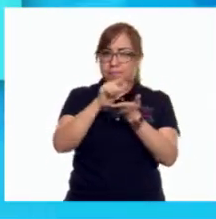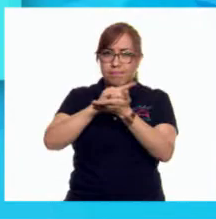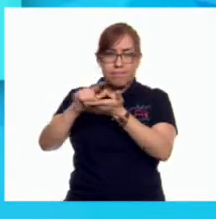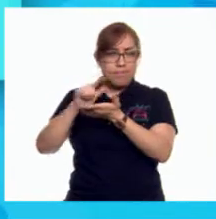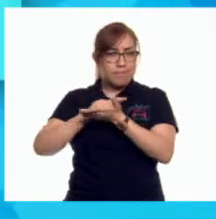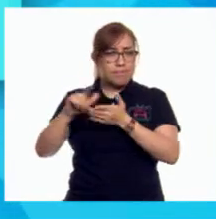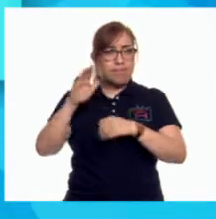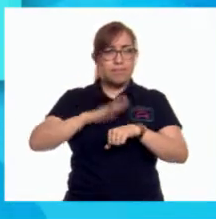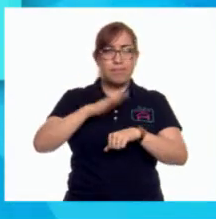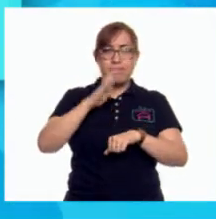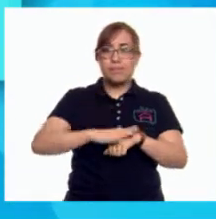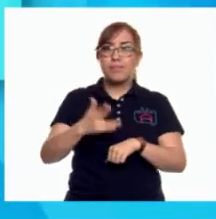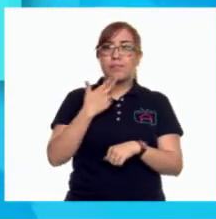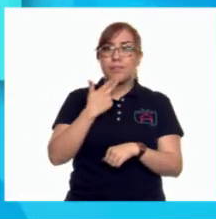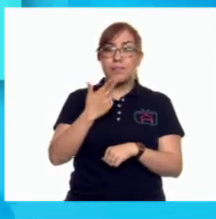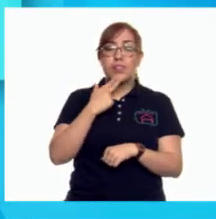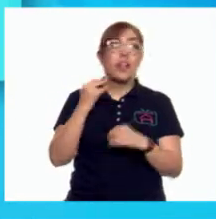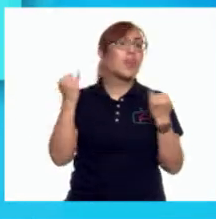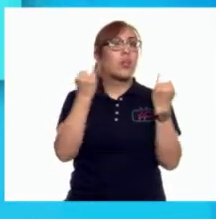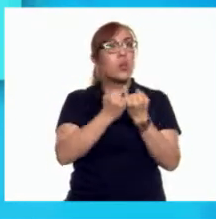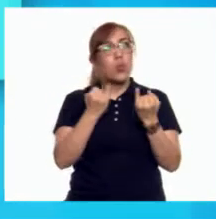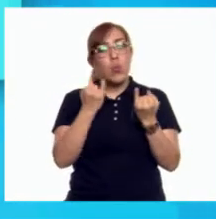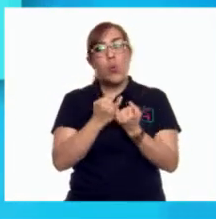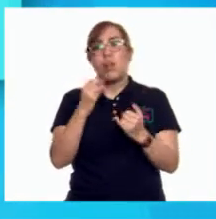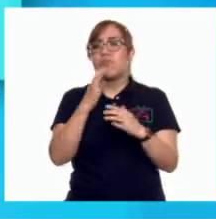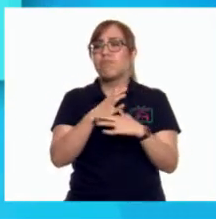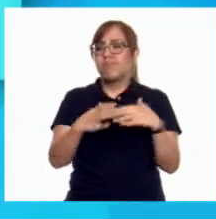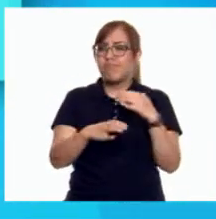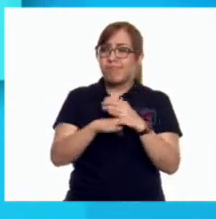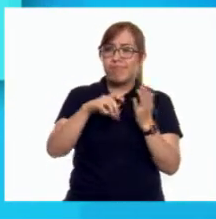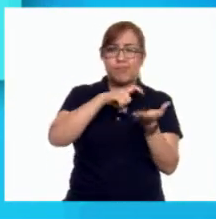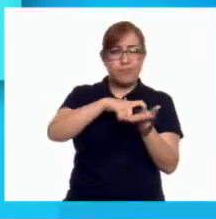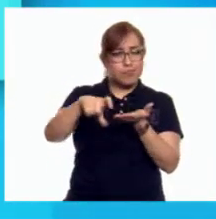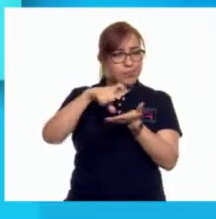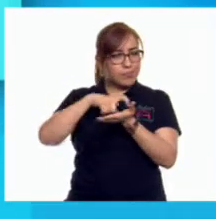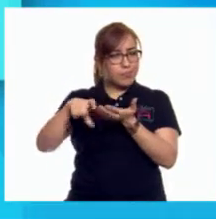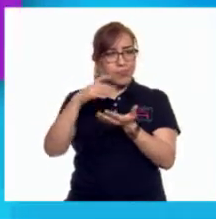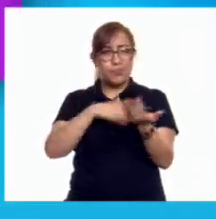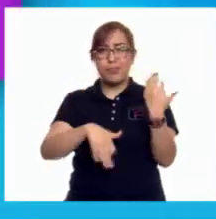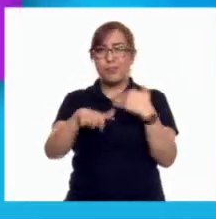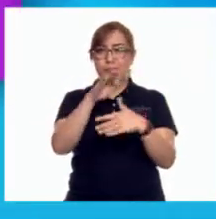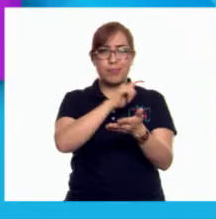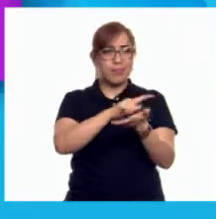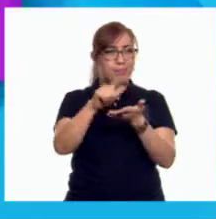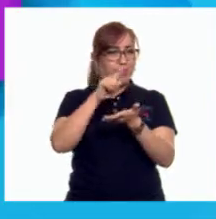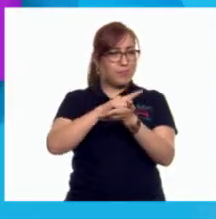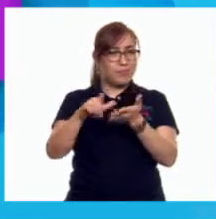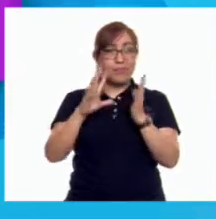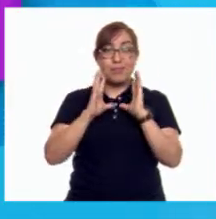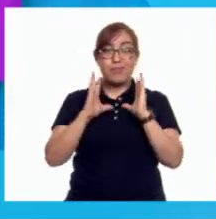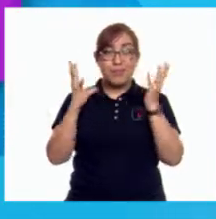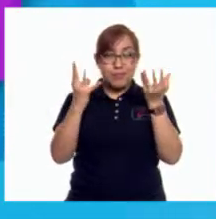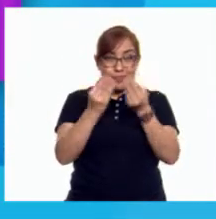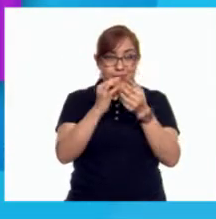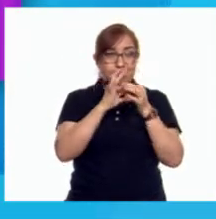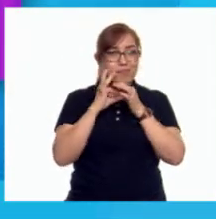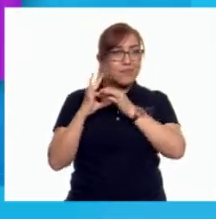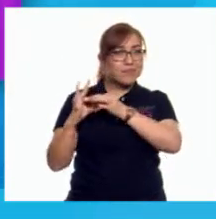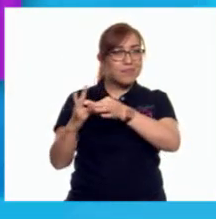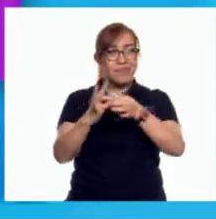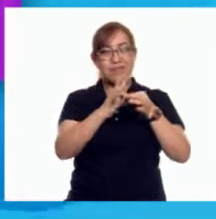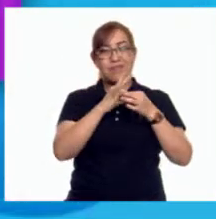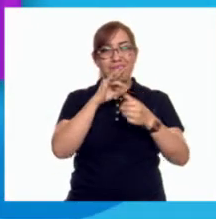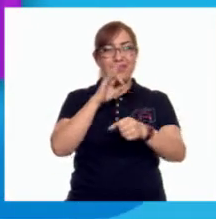más utilizas. También las cosas que compres en la tienda o en el supermercado. Sigamos luchando juntos contra este